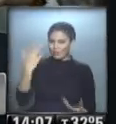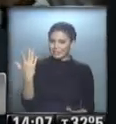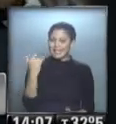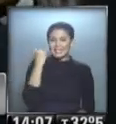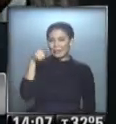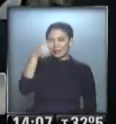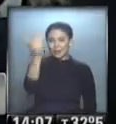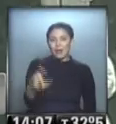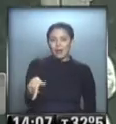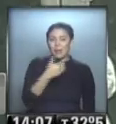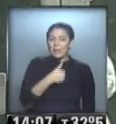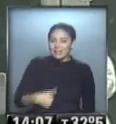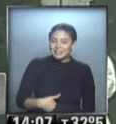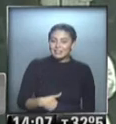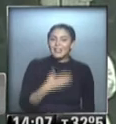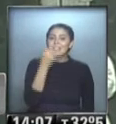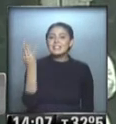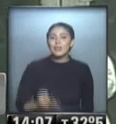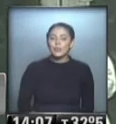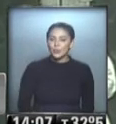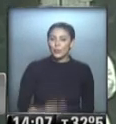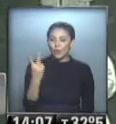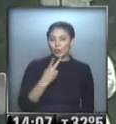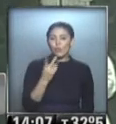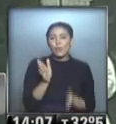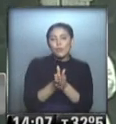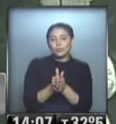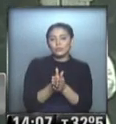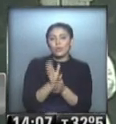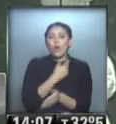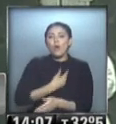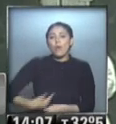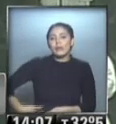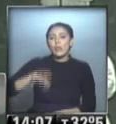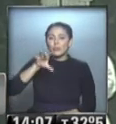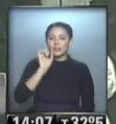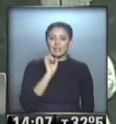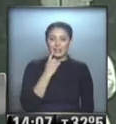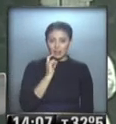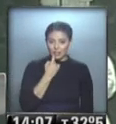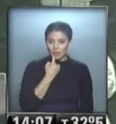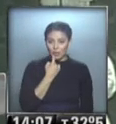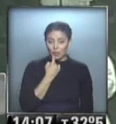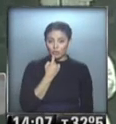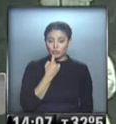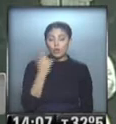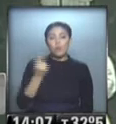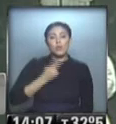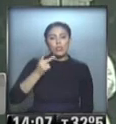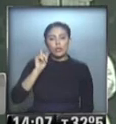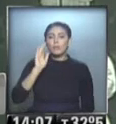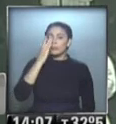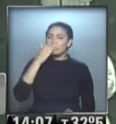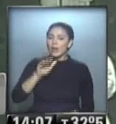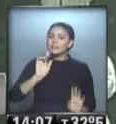usted presidente, seguramente junto al gobernador de Entre Ríos, vamos a